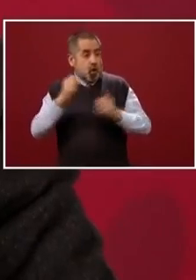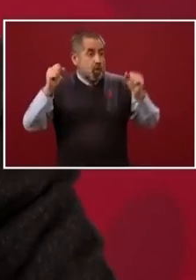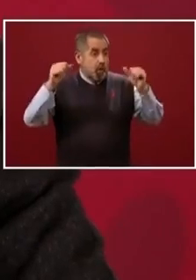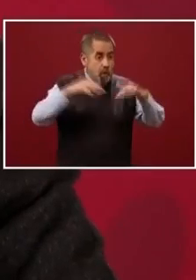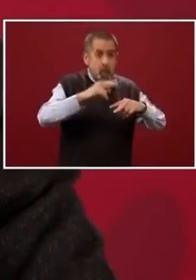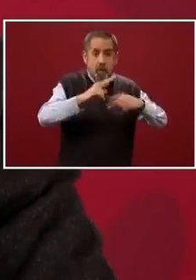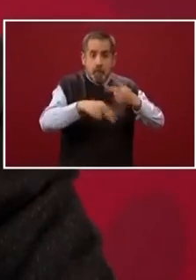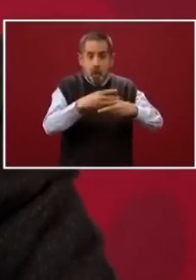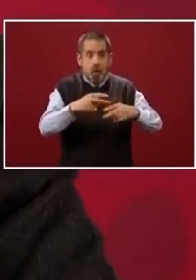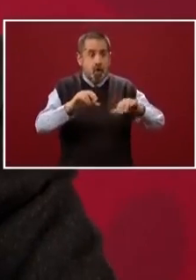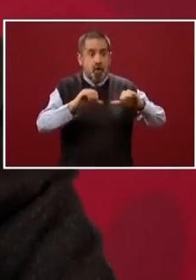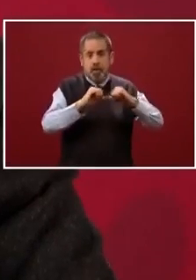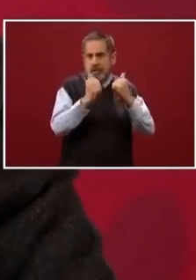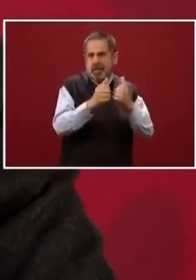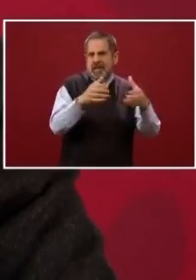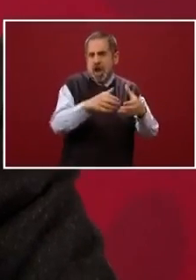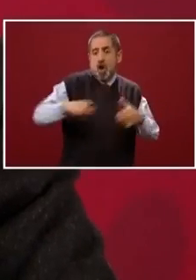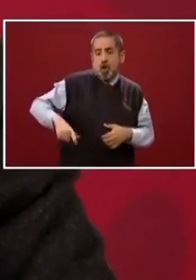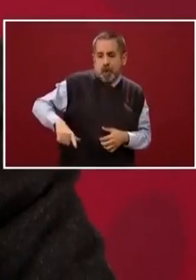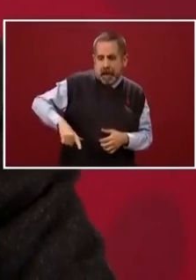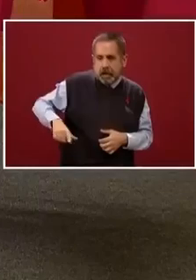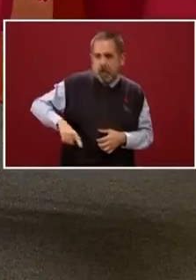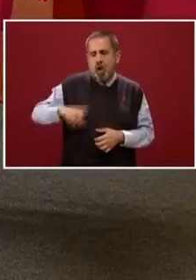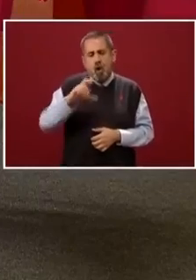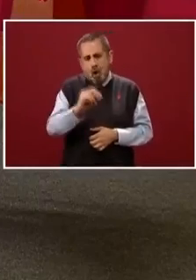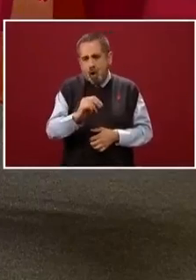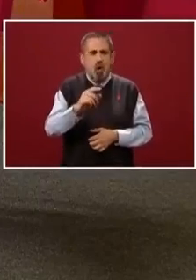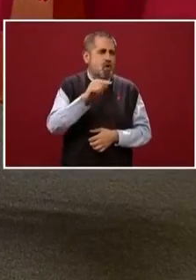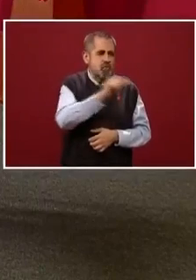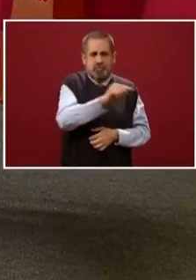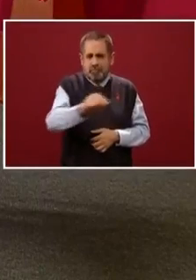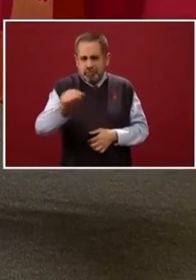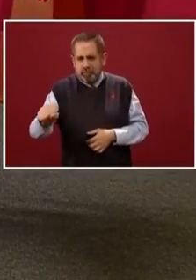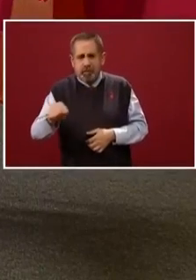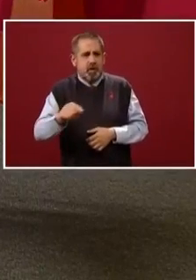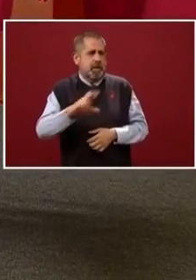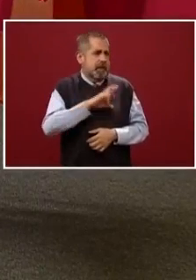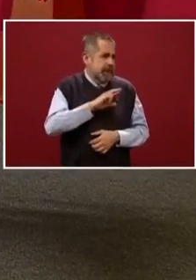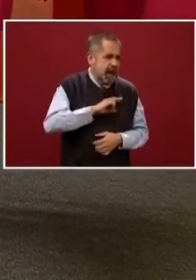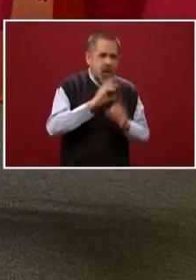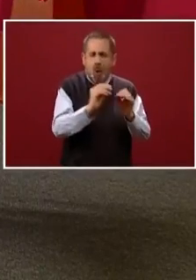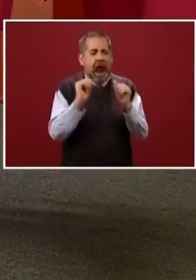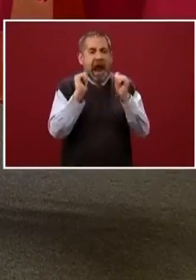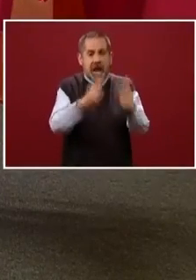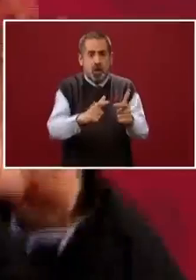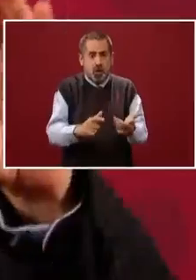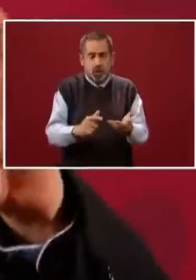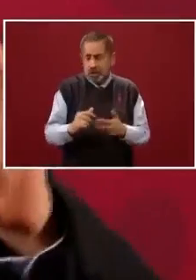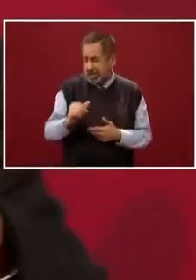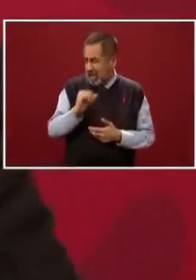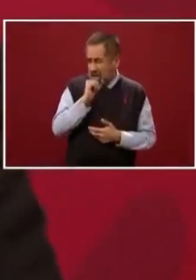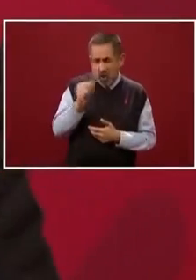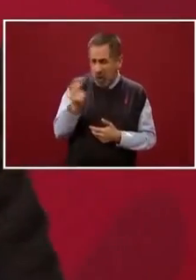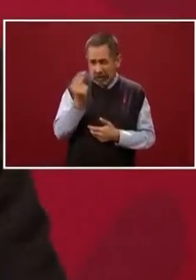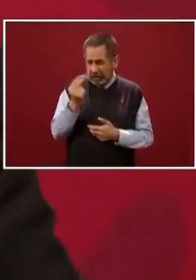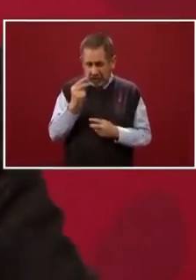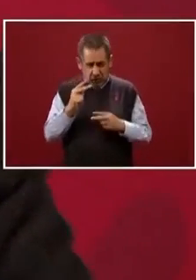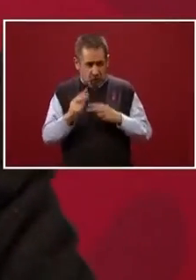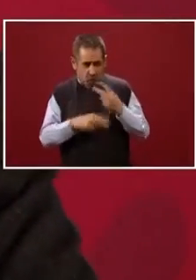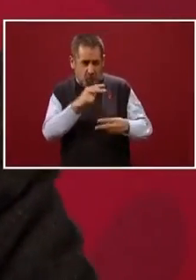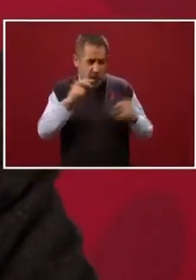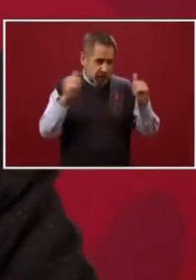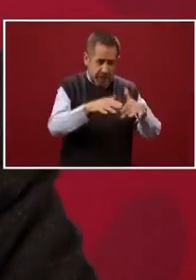organizaciones gubernamentales, las públicas o las sociales o las privadas. Es decir, todos aquellos trabajos, por